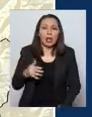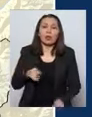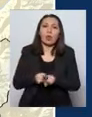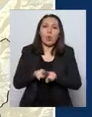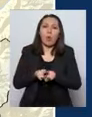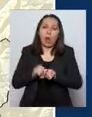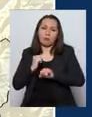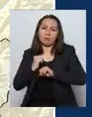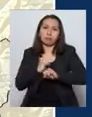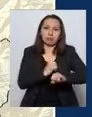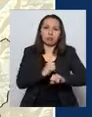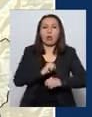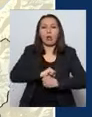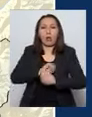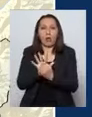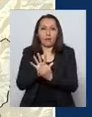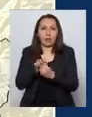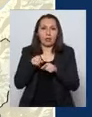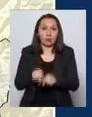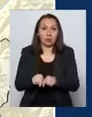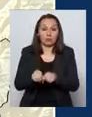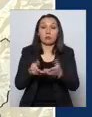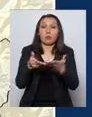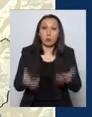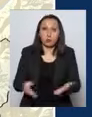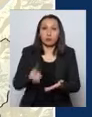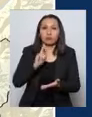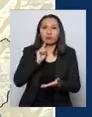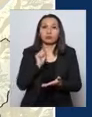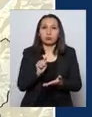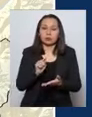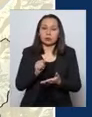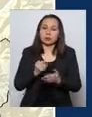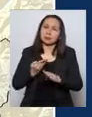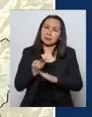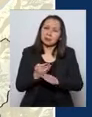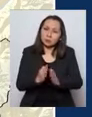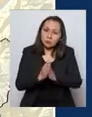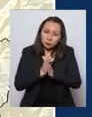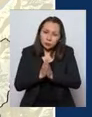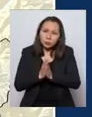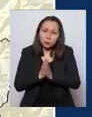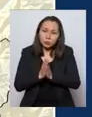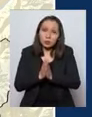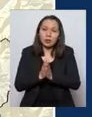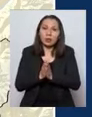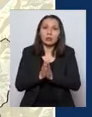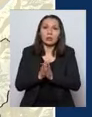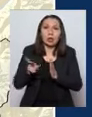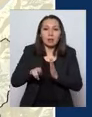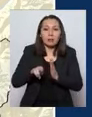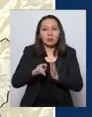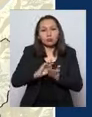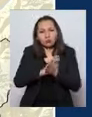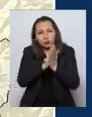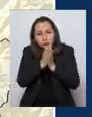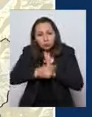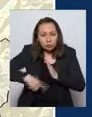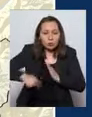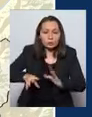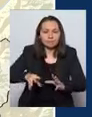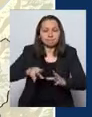guerra contra el coronavirus y es por eso que tenemos que suplicar rogar que tomemos todas